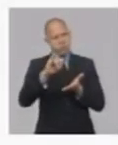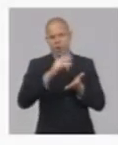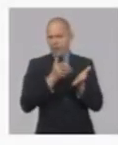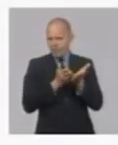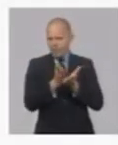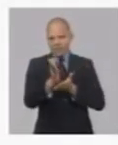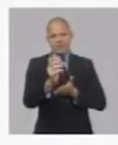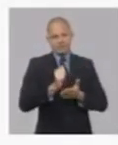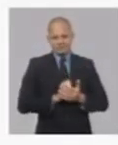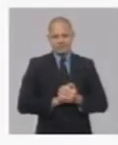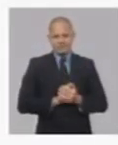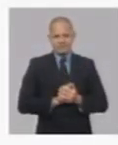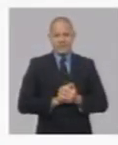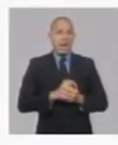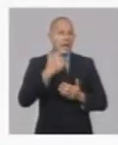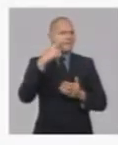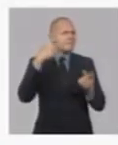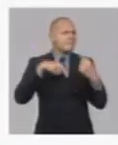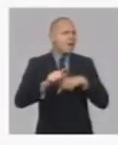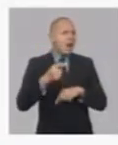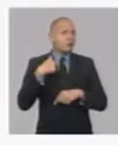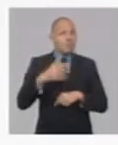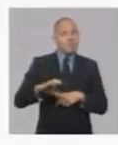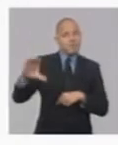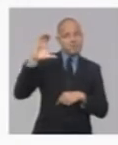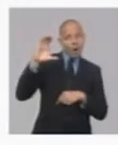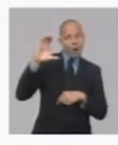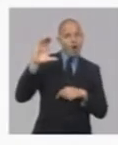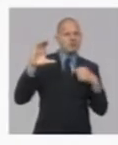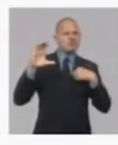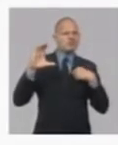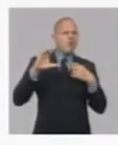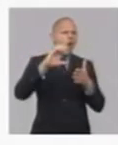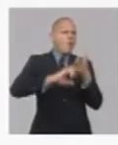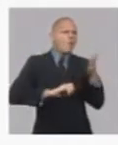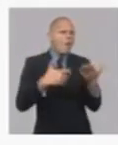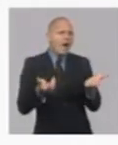el 5%. Pero como estamos hablando que